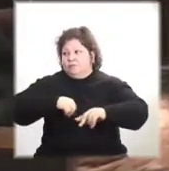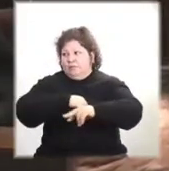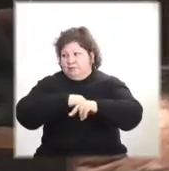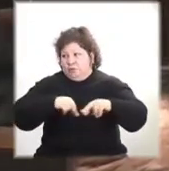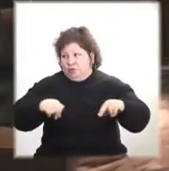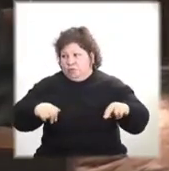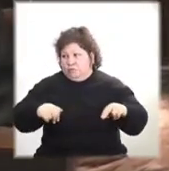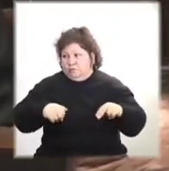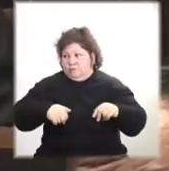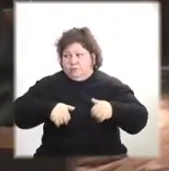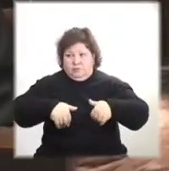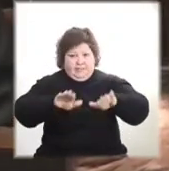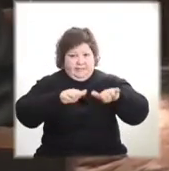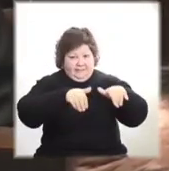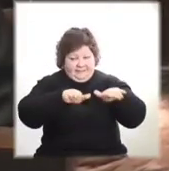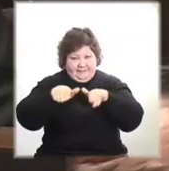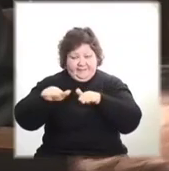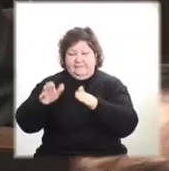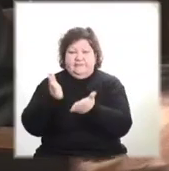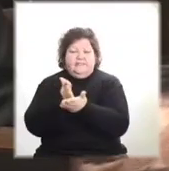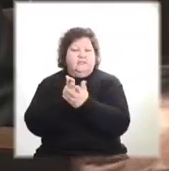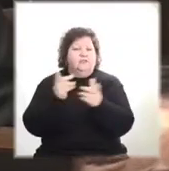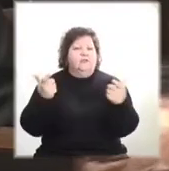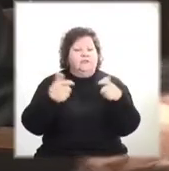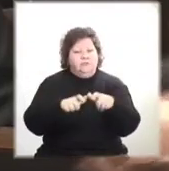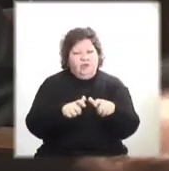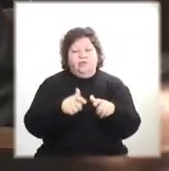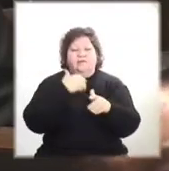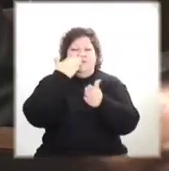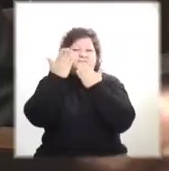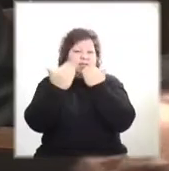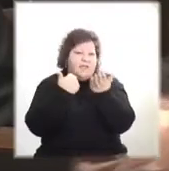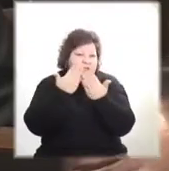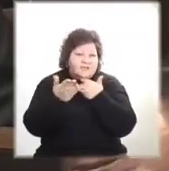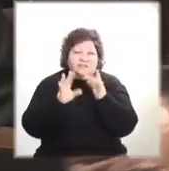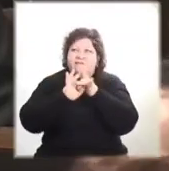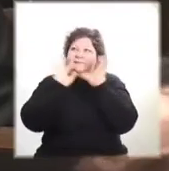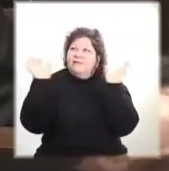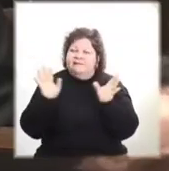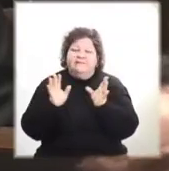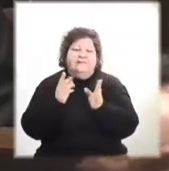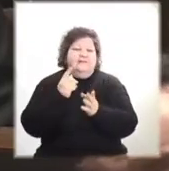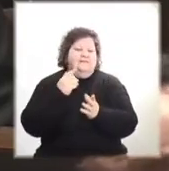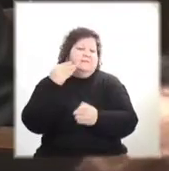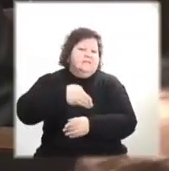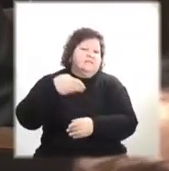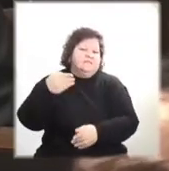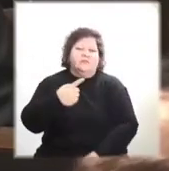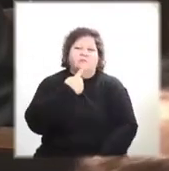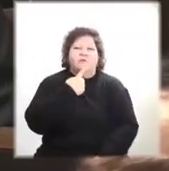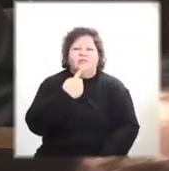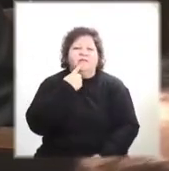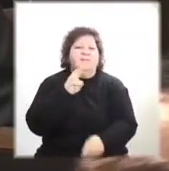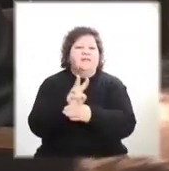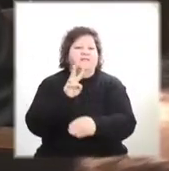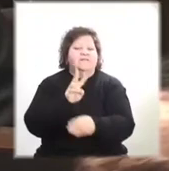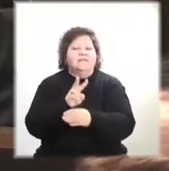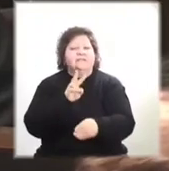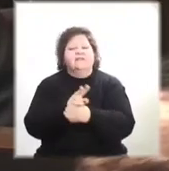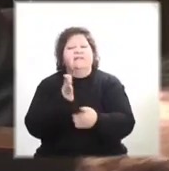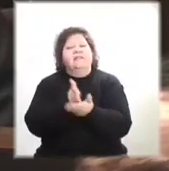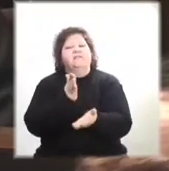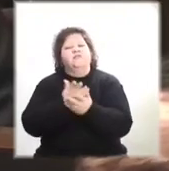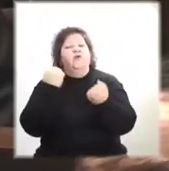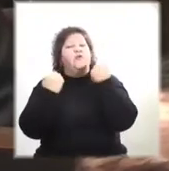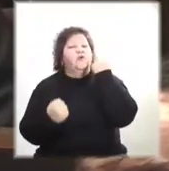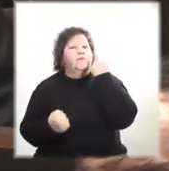libertad de expresión, derecho de reunión, derecho de participación política, garantía para la defensa de los derechos